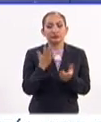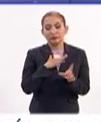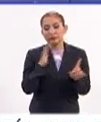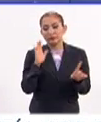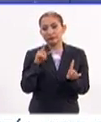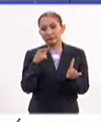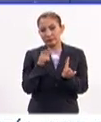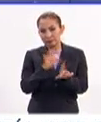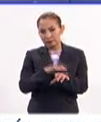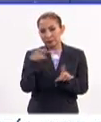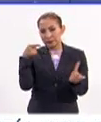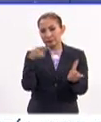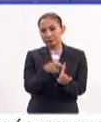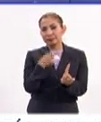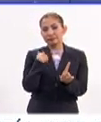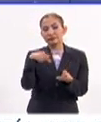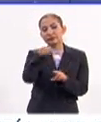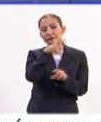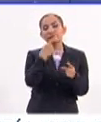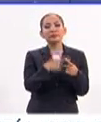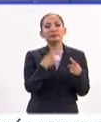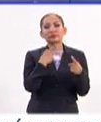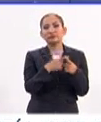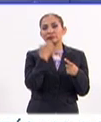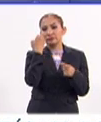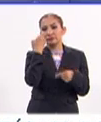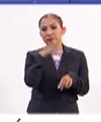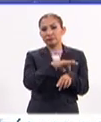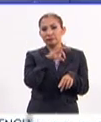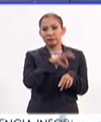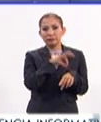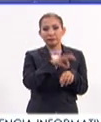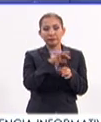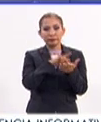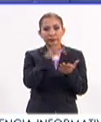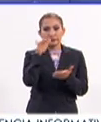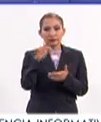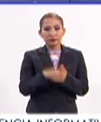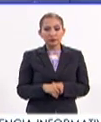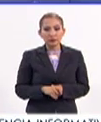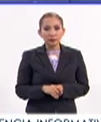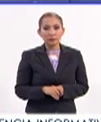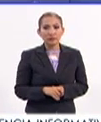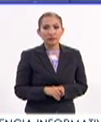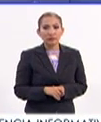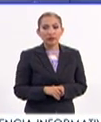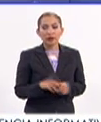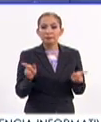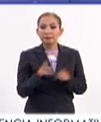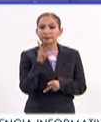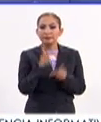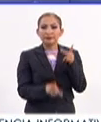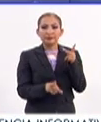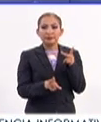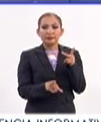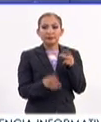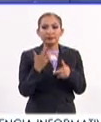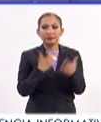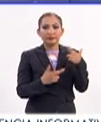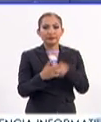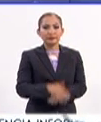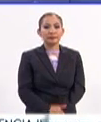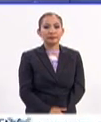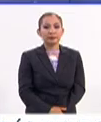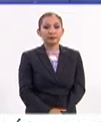en especial esta mañana a quienes se encuentran en la Facultad de Medicina. Gracias. Vamos a hacer una breve pausa y